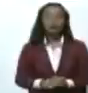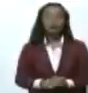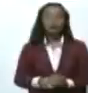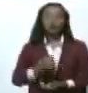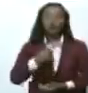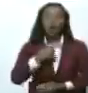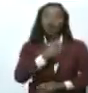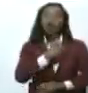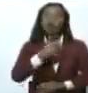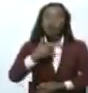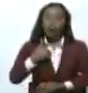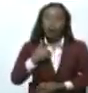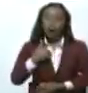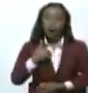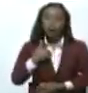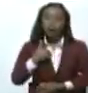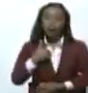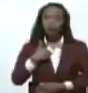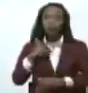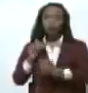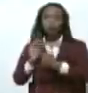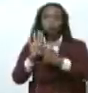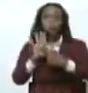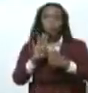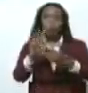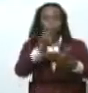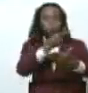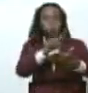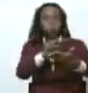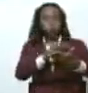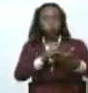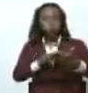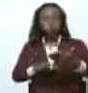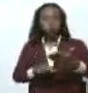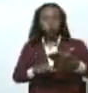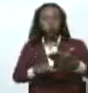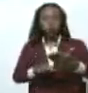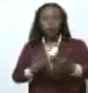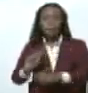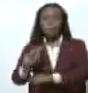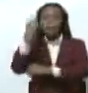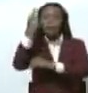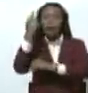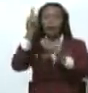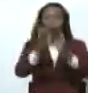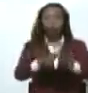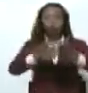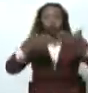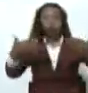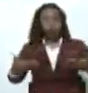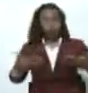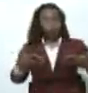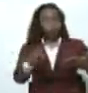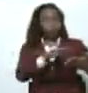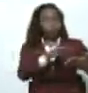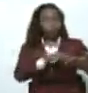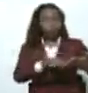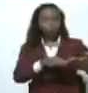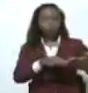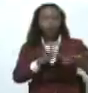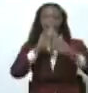Quiero proceder a leer el primer boletín con